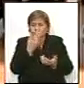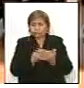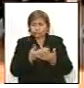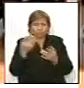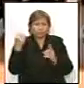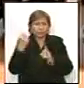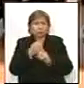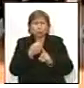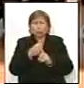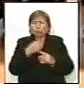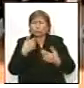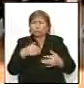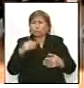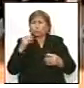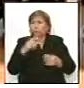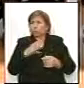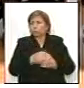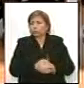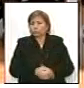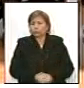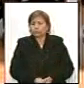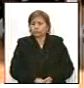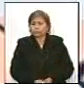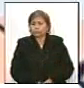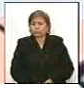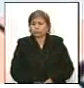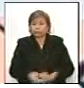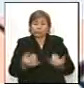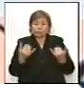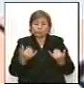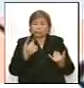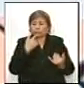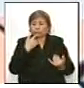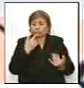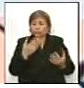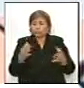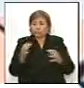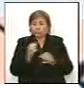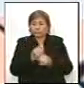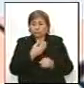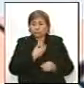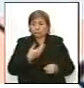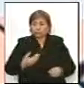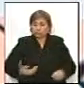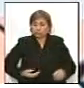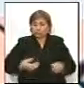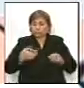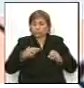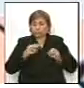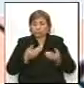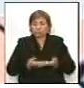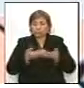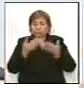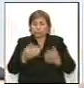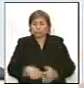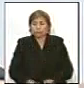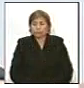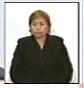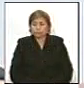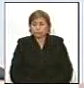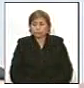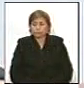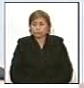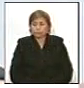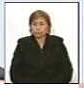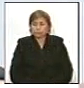violencia extrema del que ha sobrevivido. Hoy, dijo, acuden a un estado que les permita acceder a una carrera,